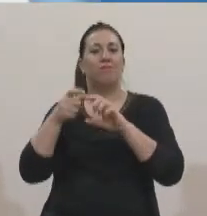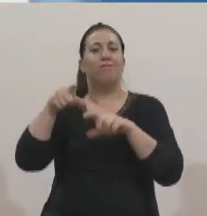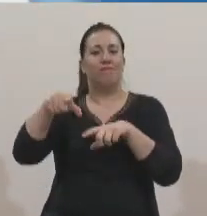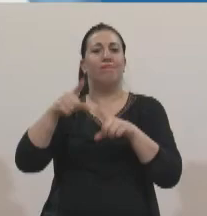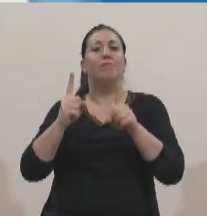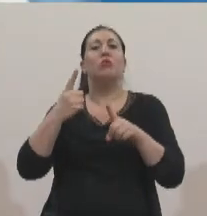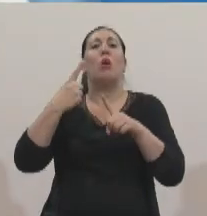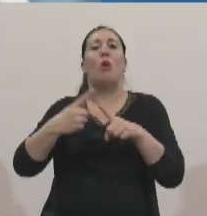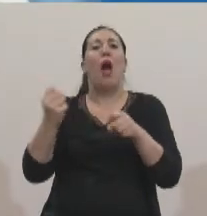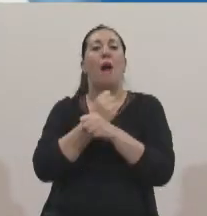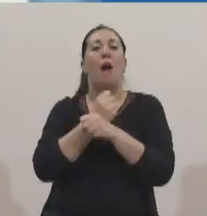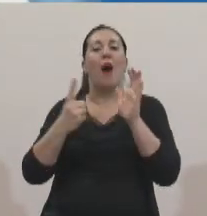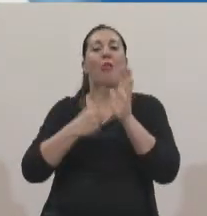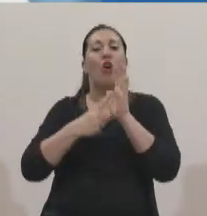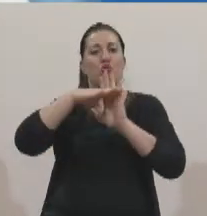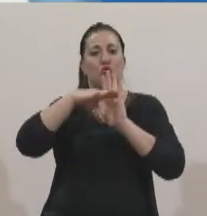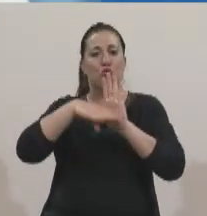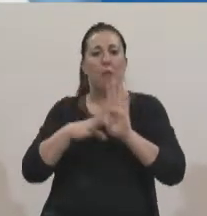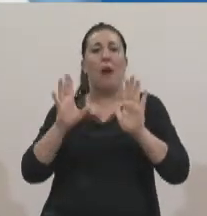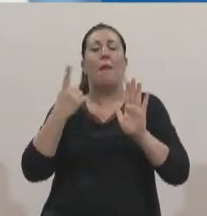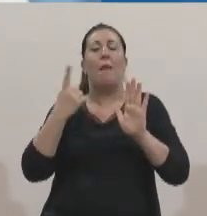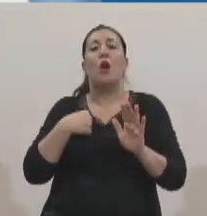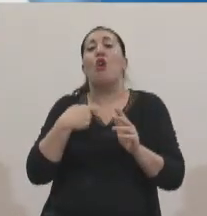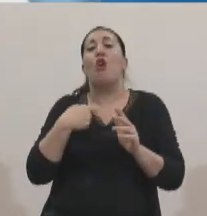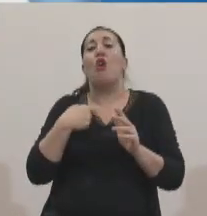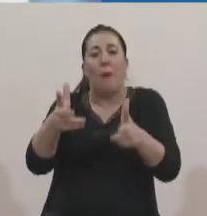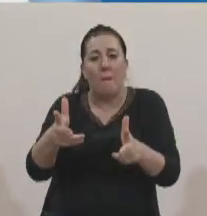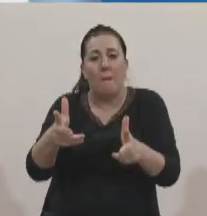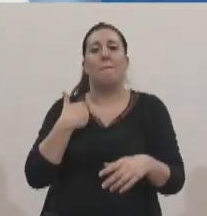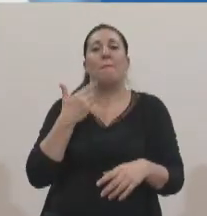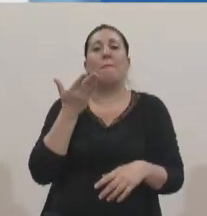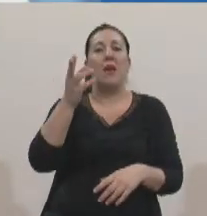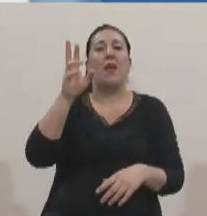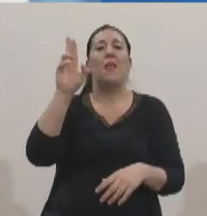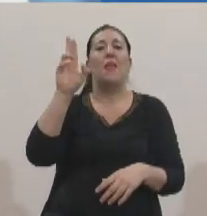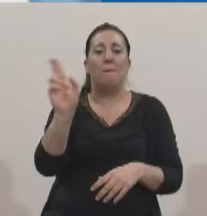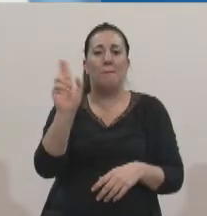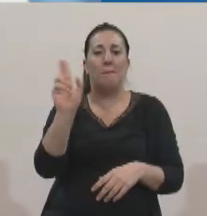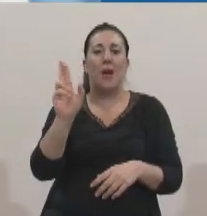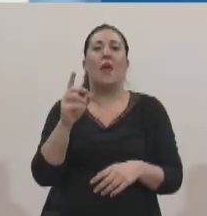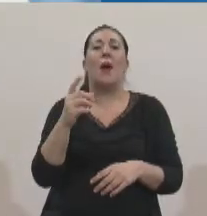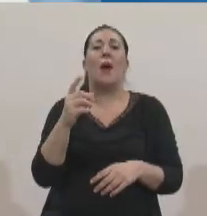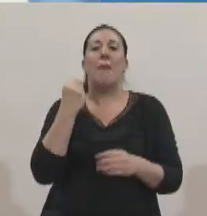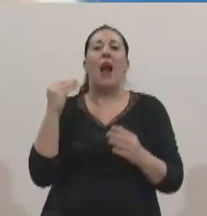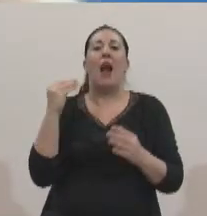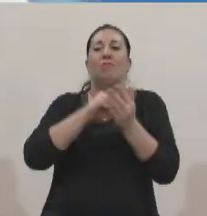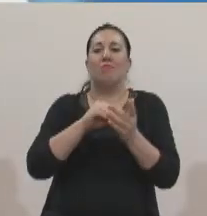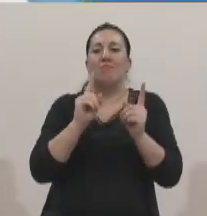norma. Pero que bueno, como le digo, señora Presidenta, le voy a pedir permiso para insertar todos esos datos.